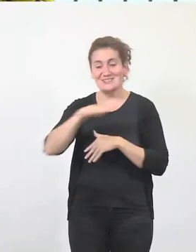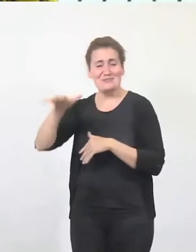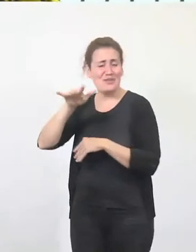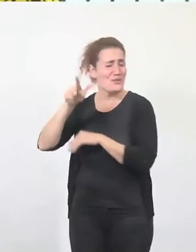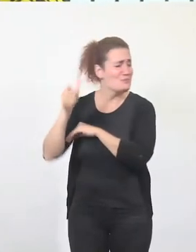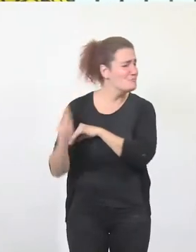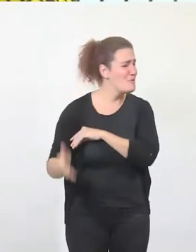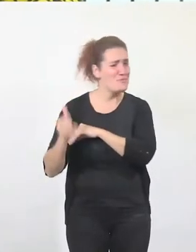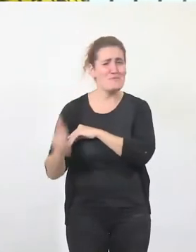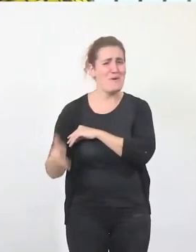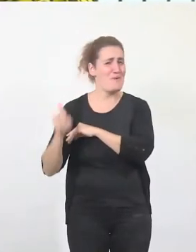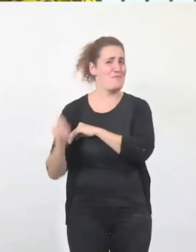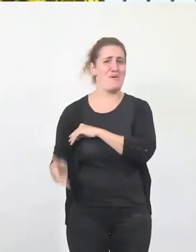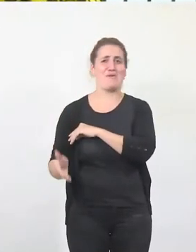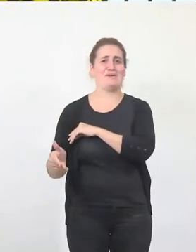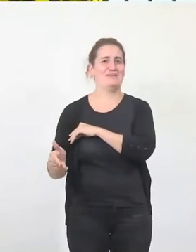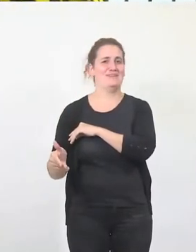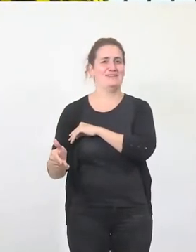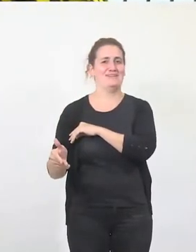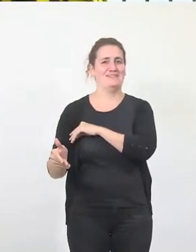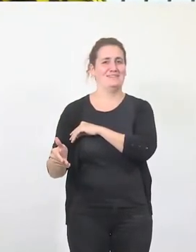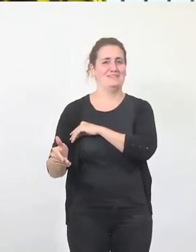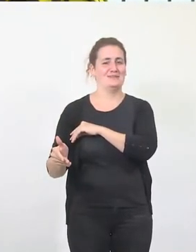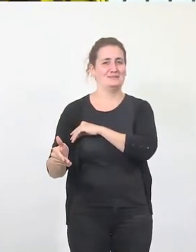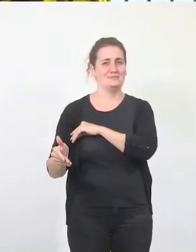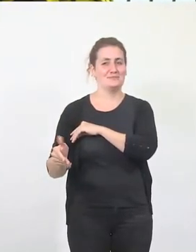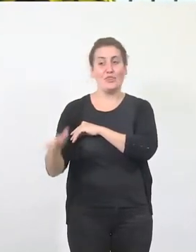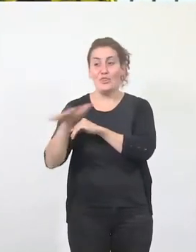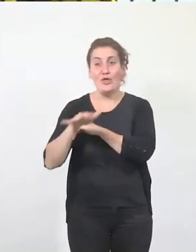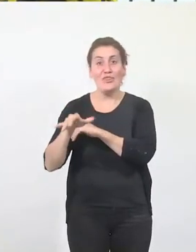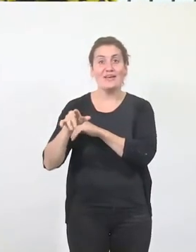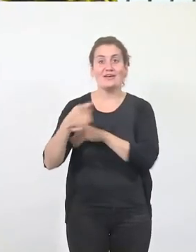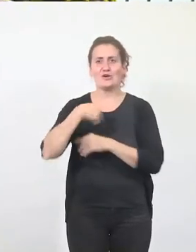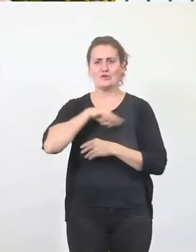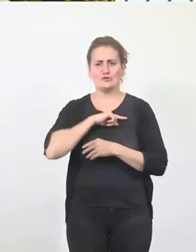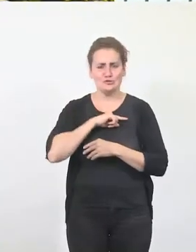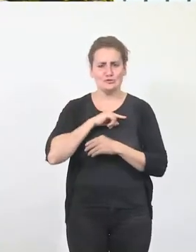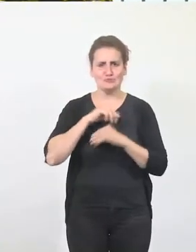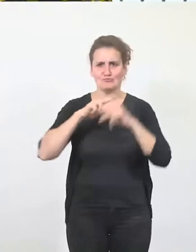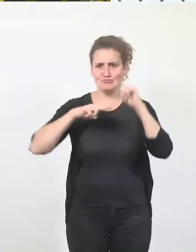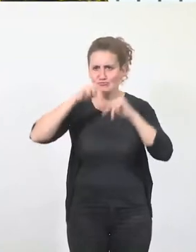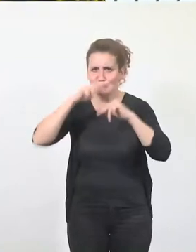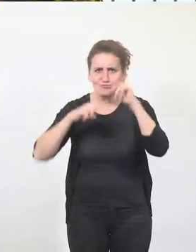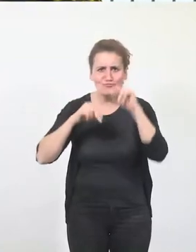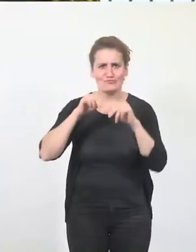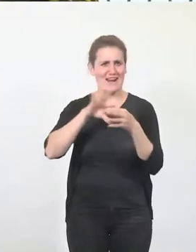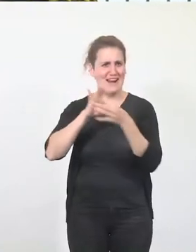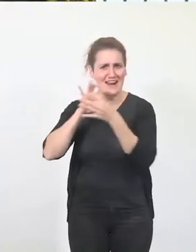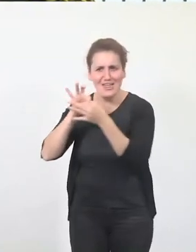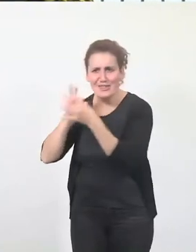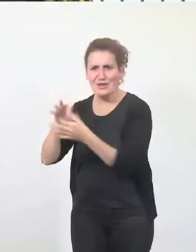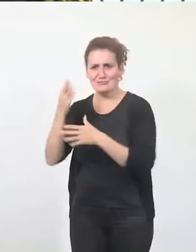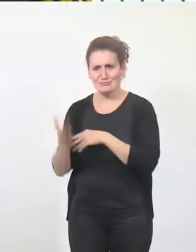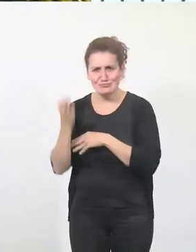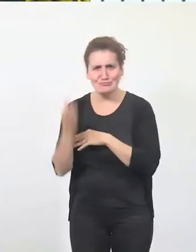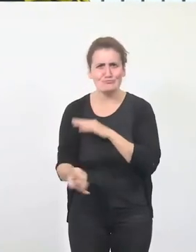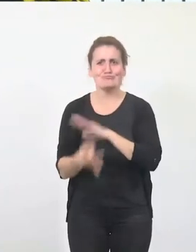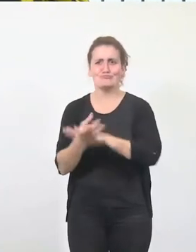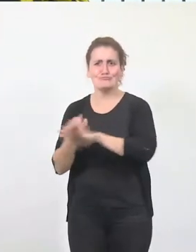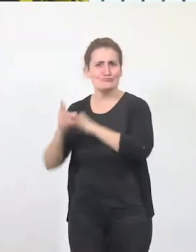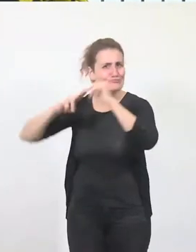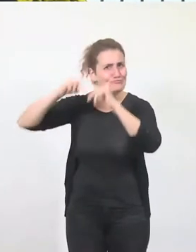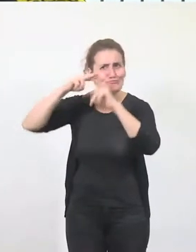muy importante donde hemos conseguido construir unas relaciones muy importantes